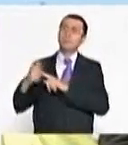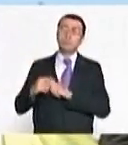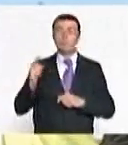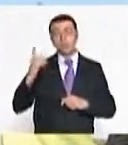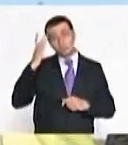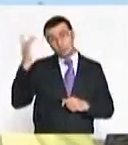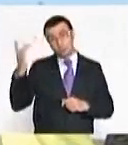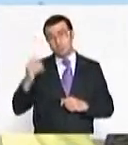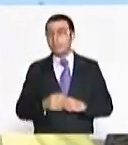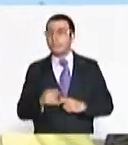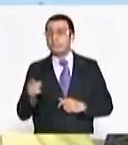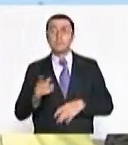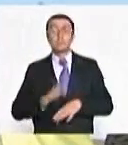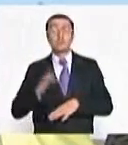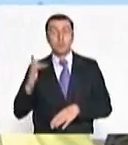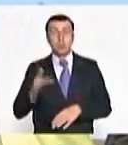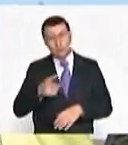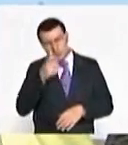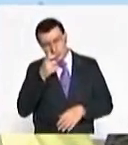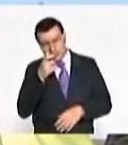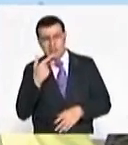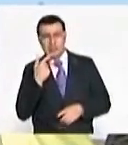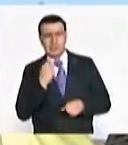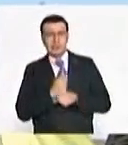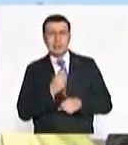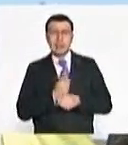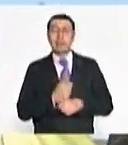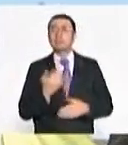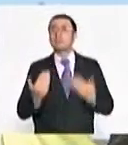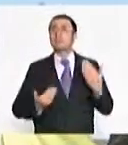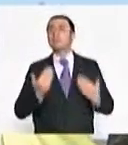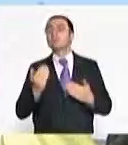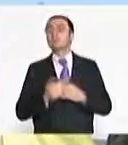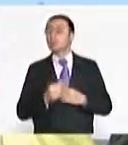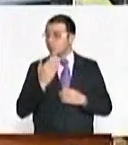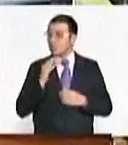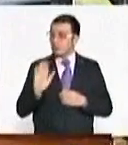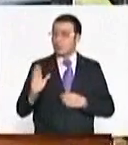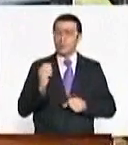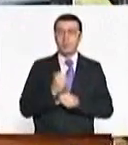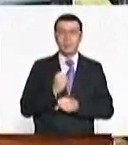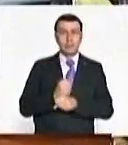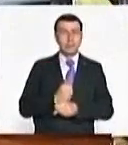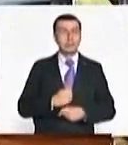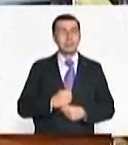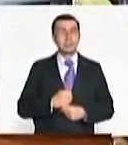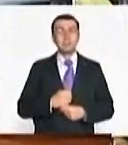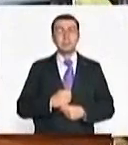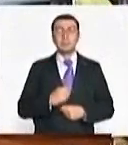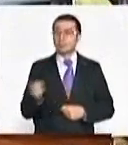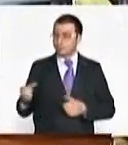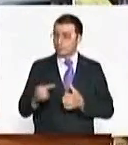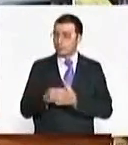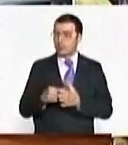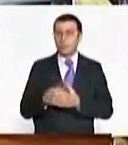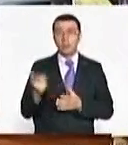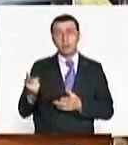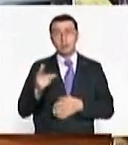les toca ver los pacientes complicados. Y usted, que ha trabajado tanto en servicios hospitalarios, que